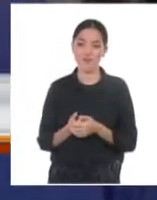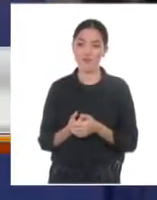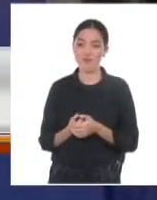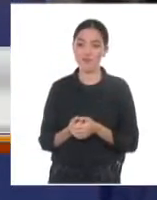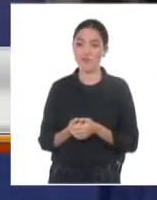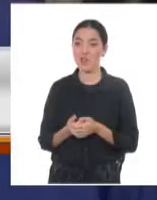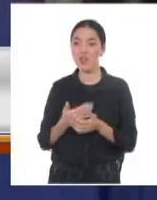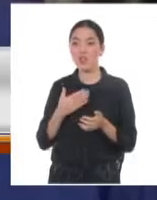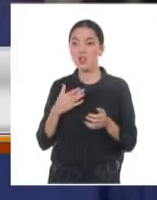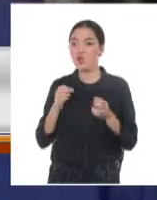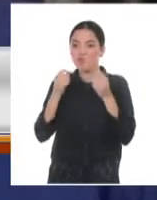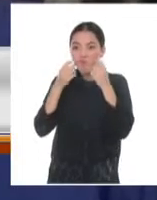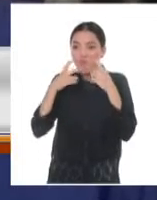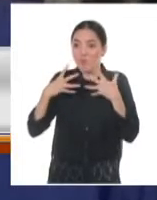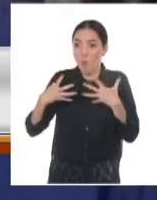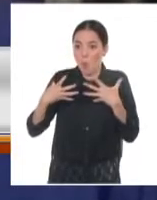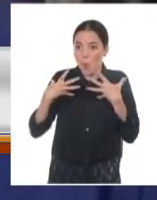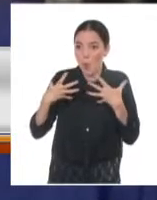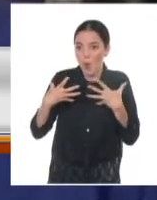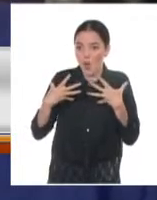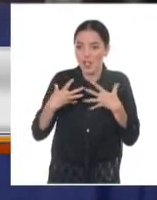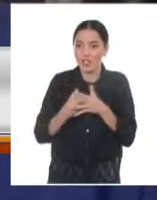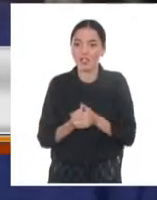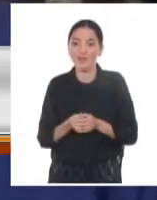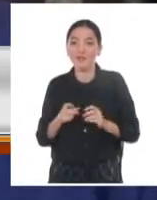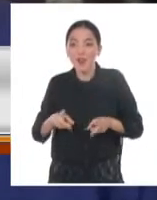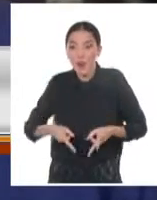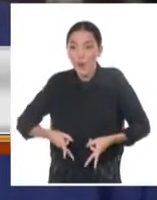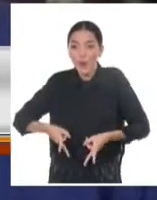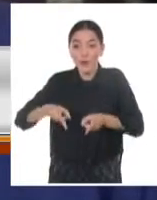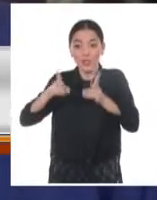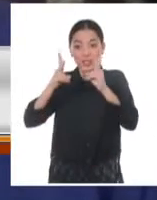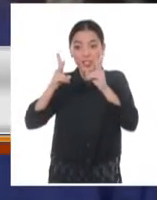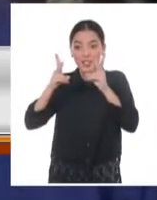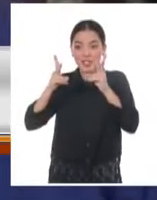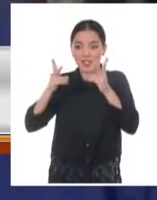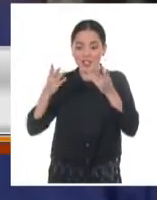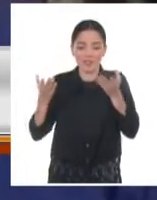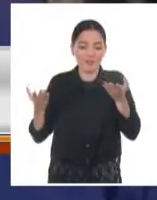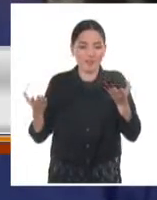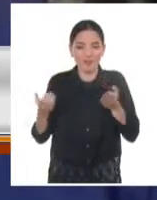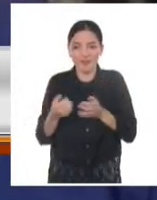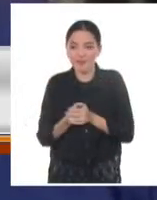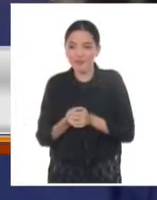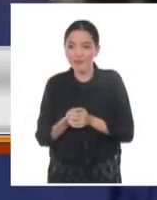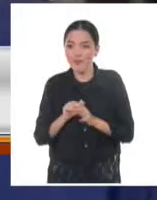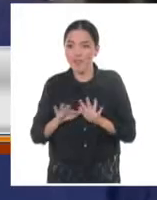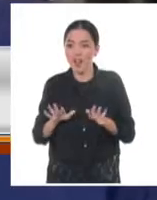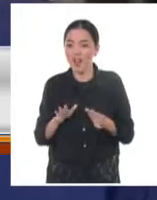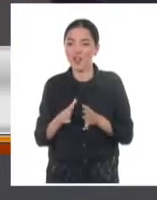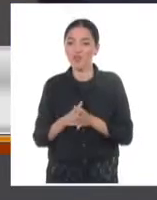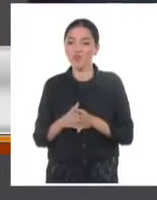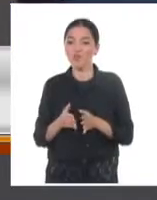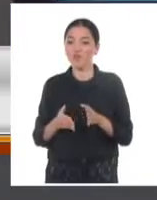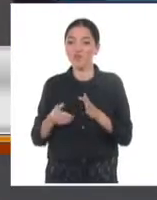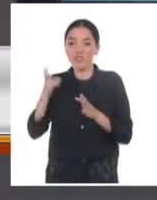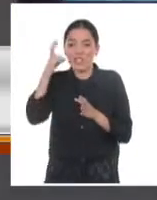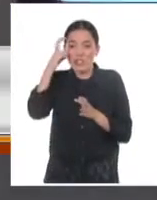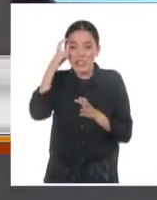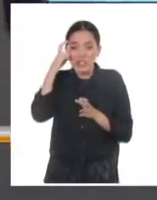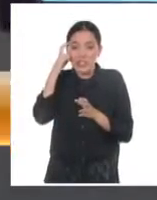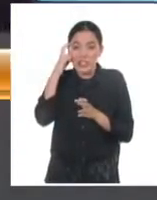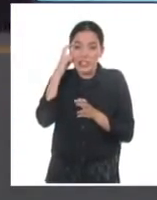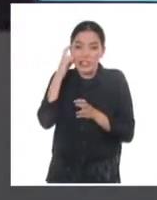Cuba, porque es un edificio que él por sí solo es Monumento Nacional, porque hay que recordar que es